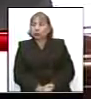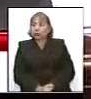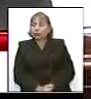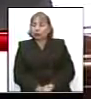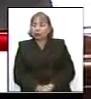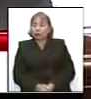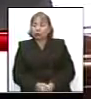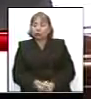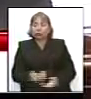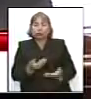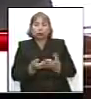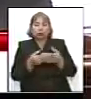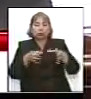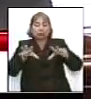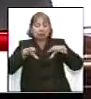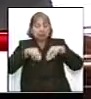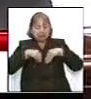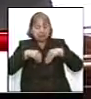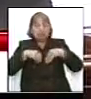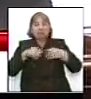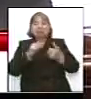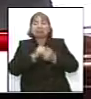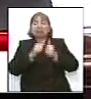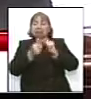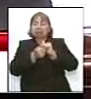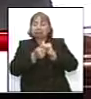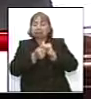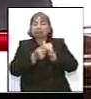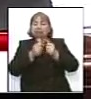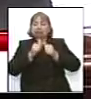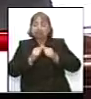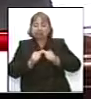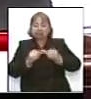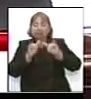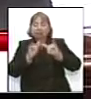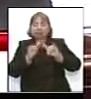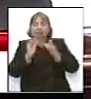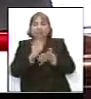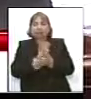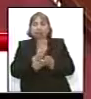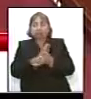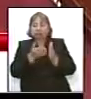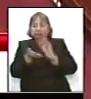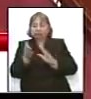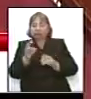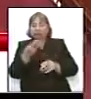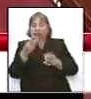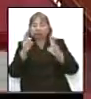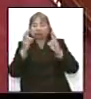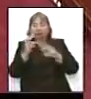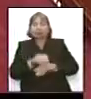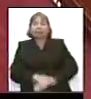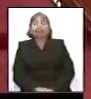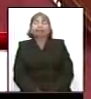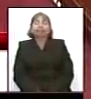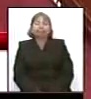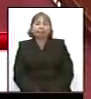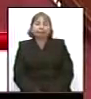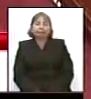La aclaración ha sido aprobada y por consiguiente la autógrafa continuará el trámite correspondiente. Siguiente tema.